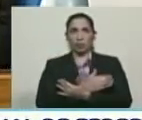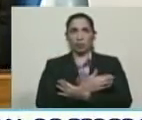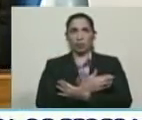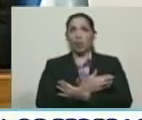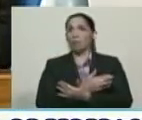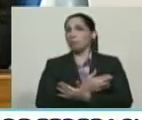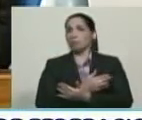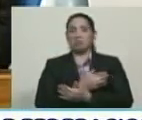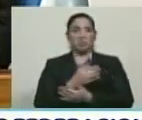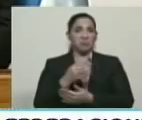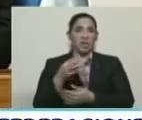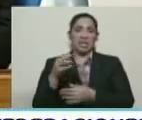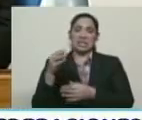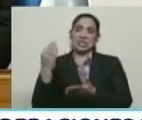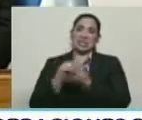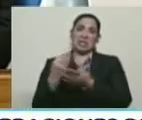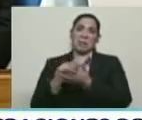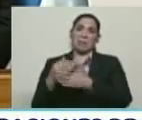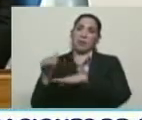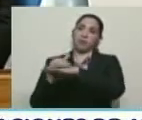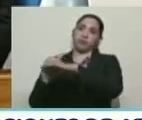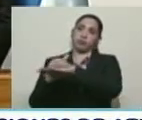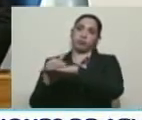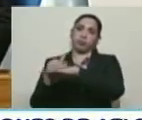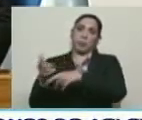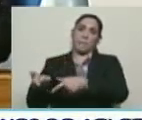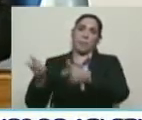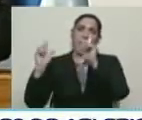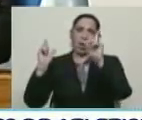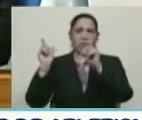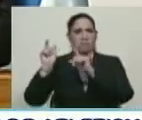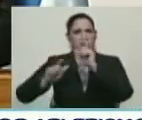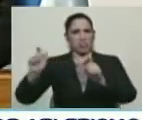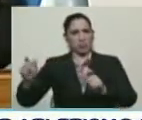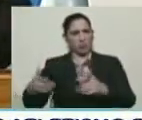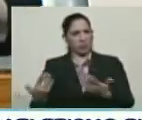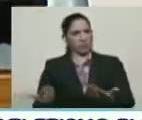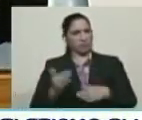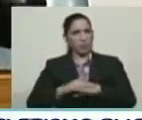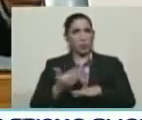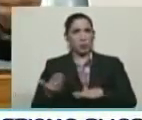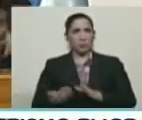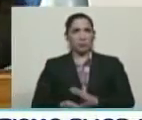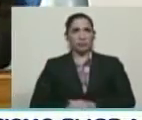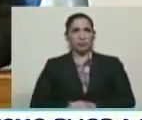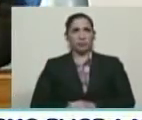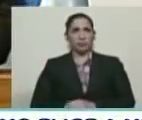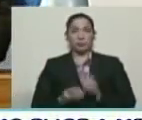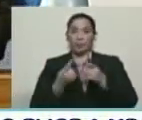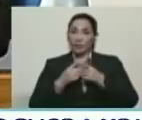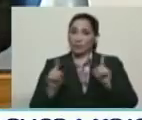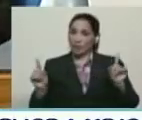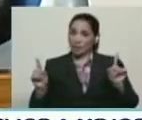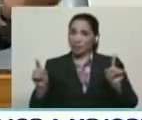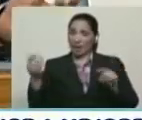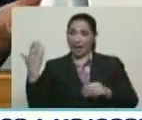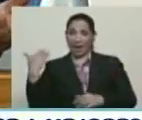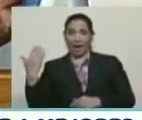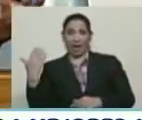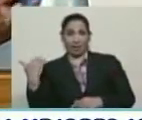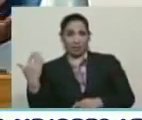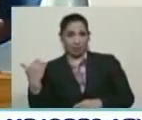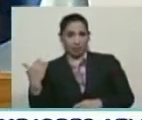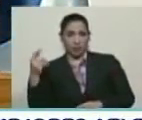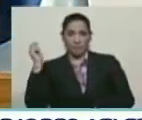o lanzados al archivo fiscal. Pues bien, a diferencia de esto que se